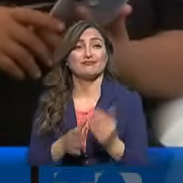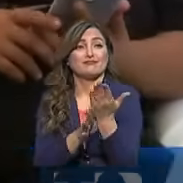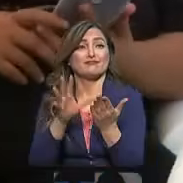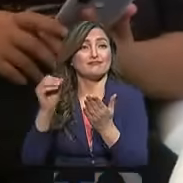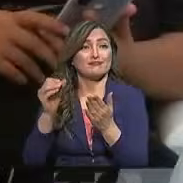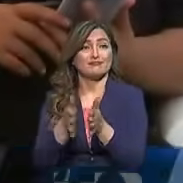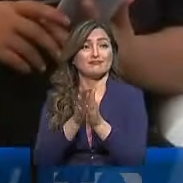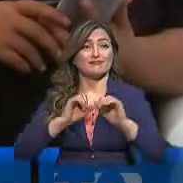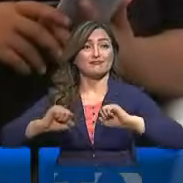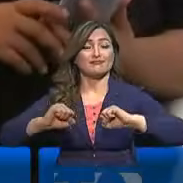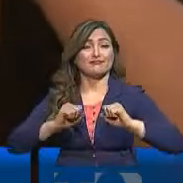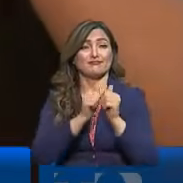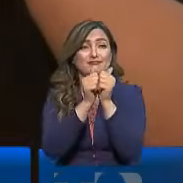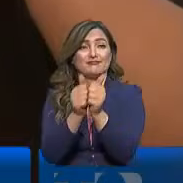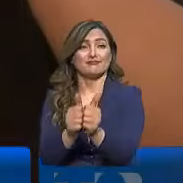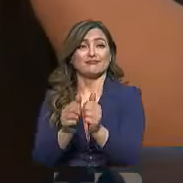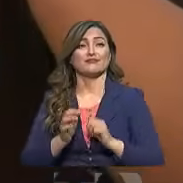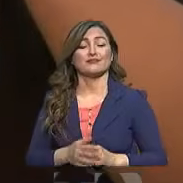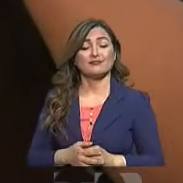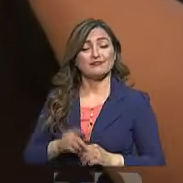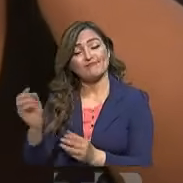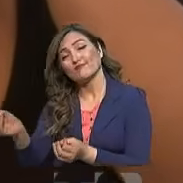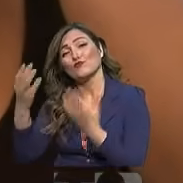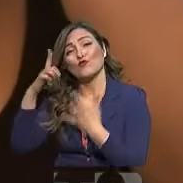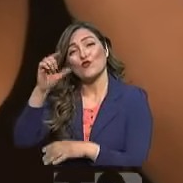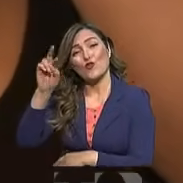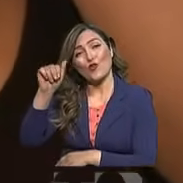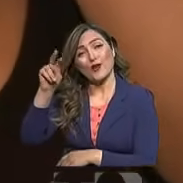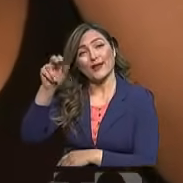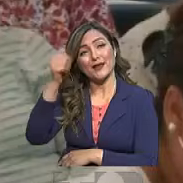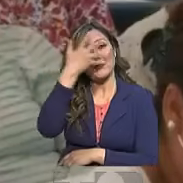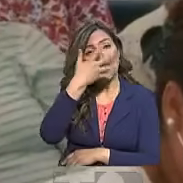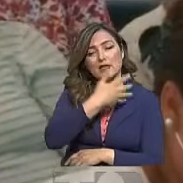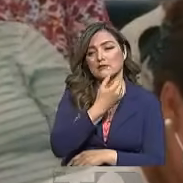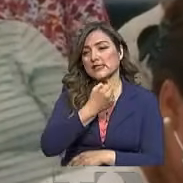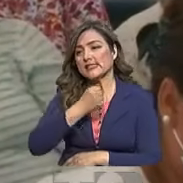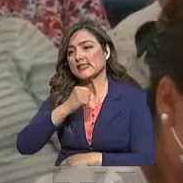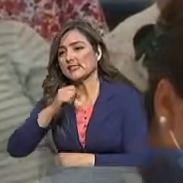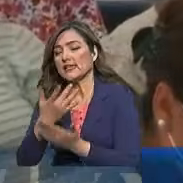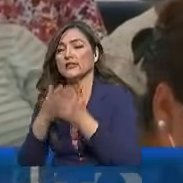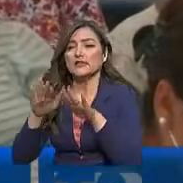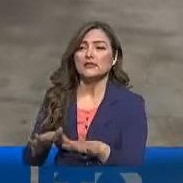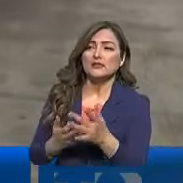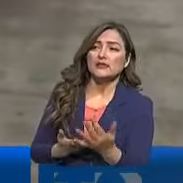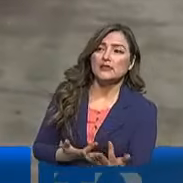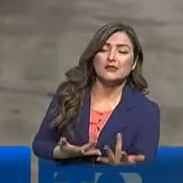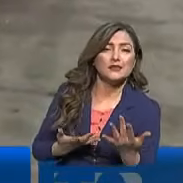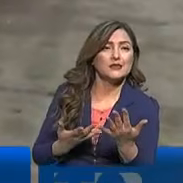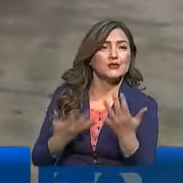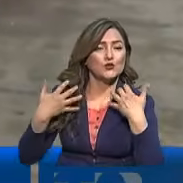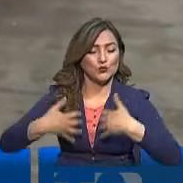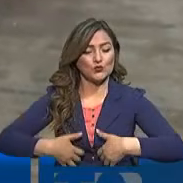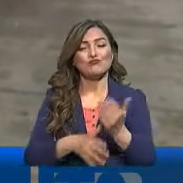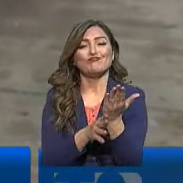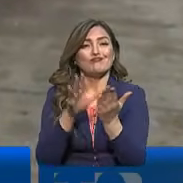que haga los trámites, nada más acompañarlo. Cuando supo de lo ocurrido, Lorena viajó desde Esmeraldas. Desde entonces permanece aquí. Ya el cuerpo